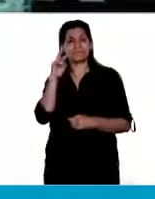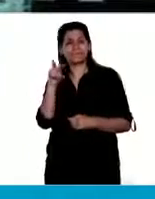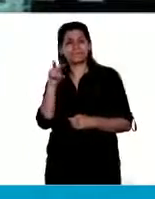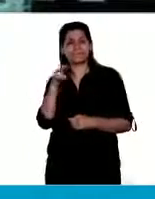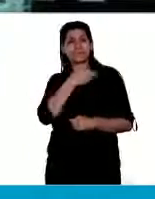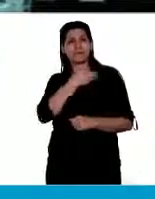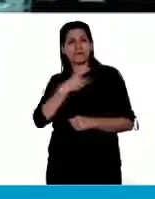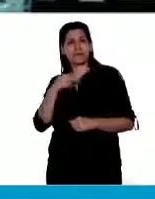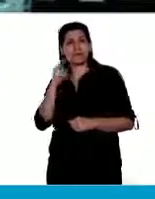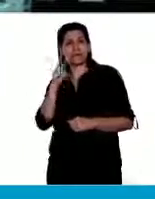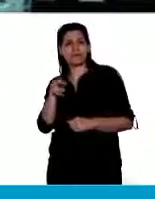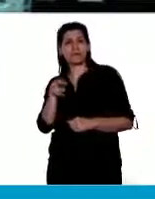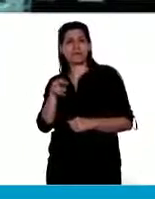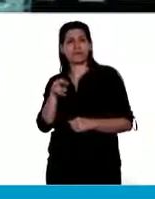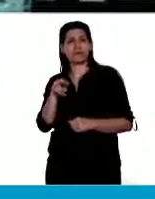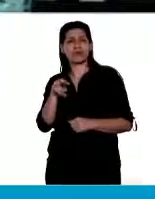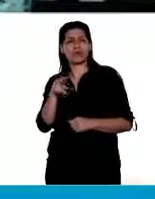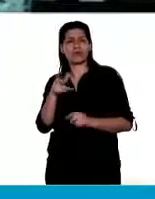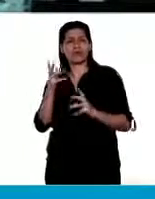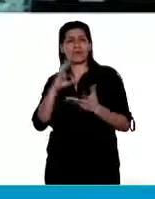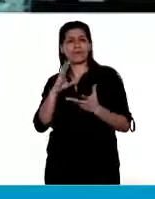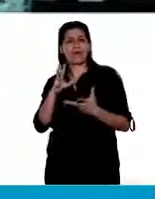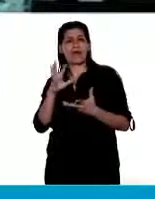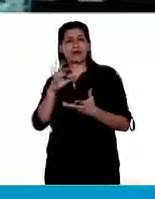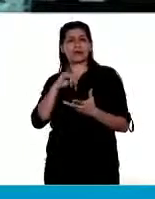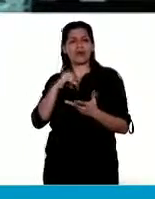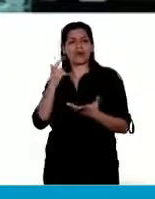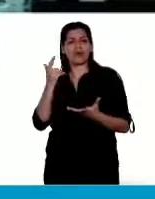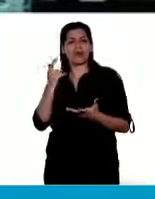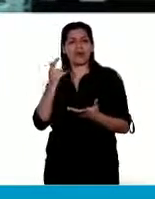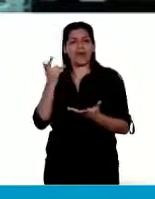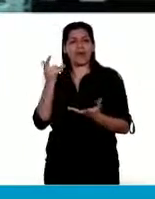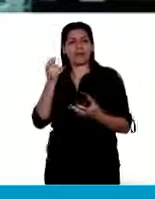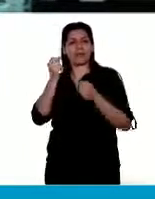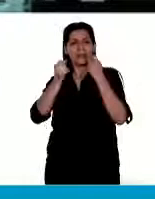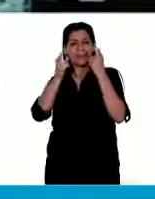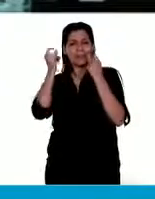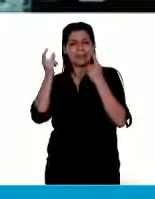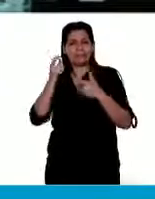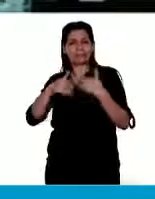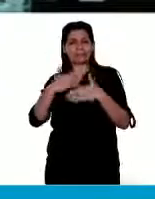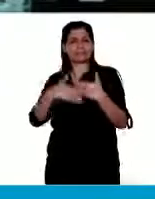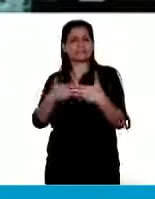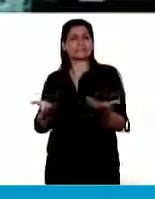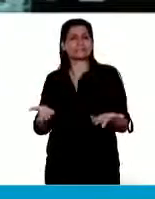improvisación absoluta, y lo digo con toda claridad. Un gobierno en donde la